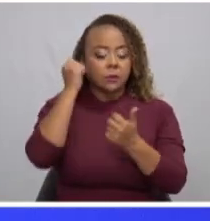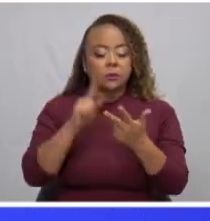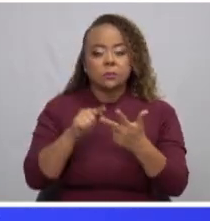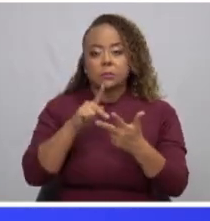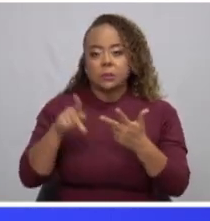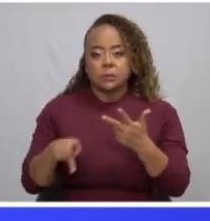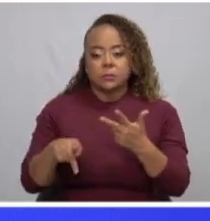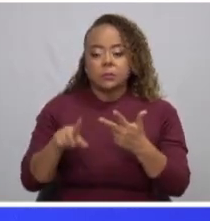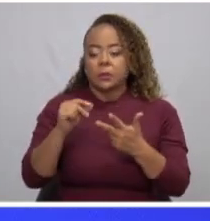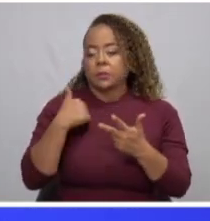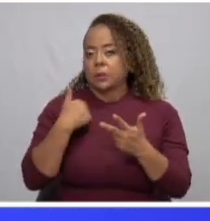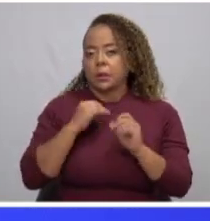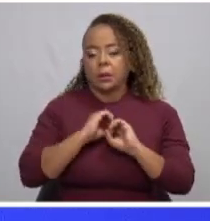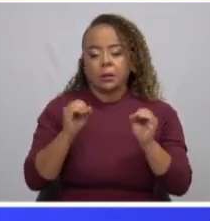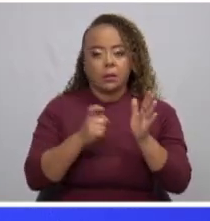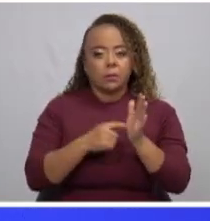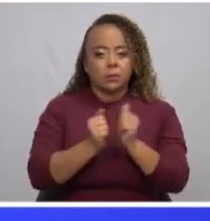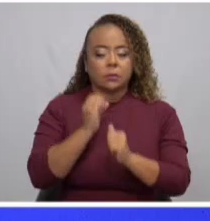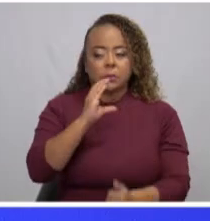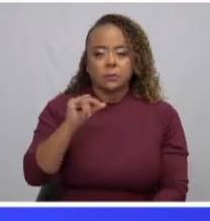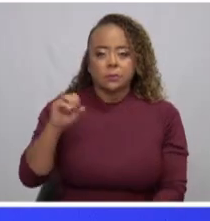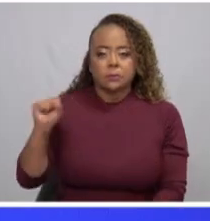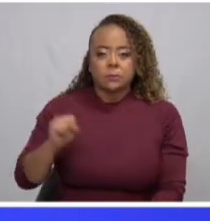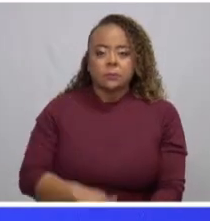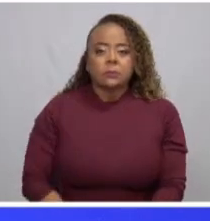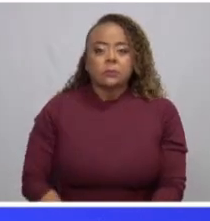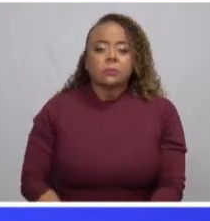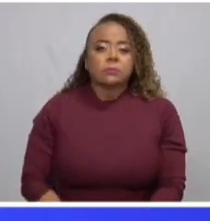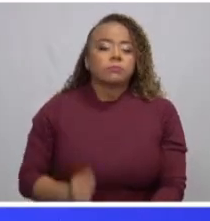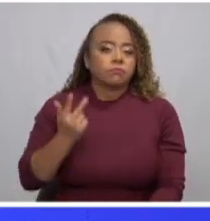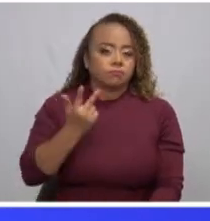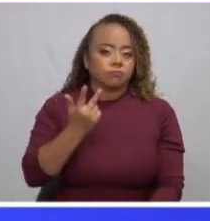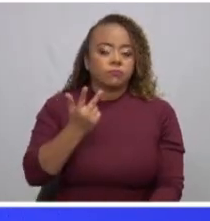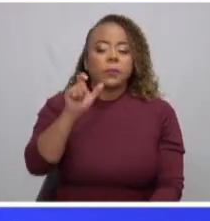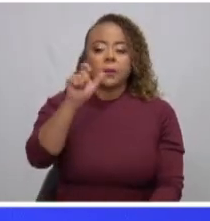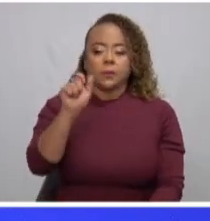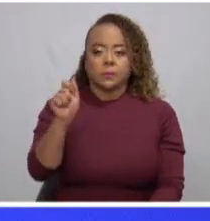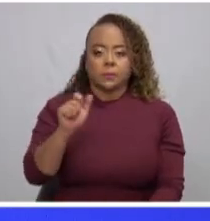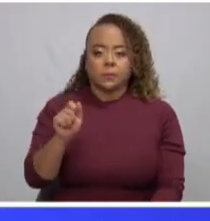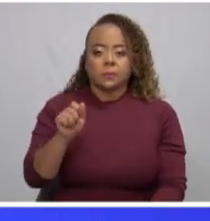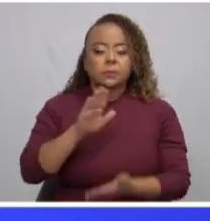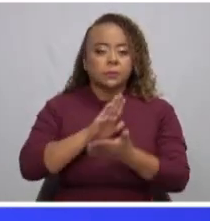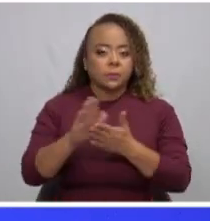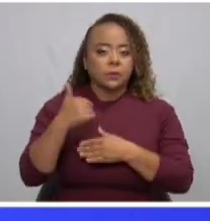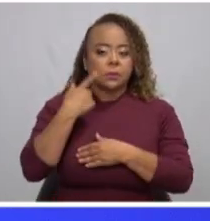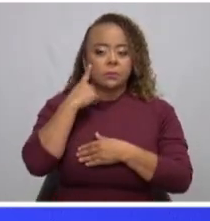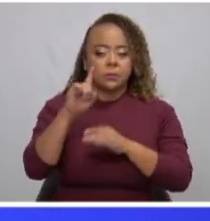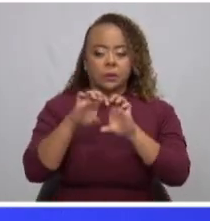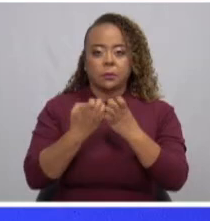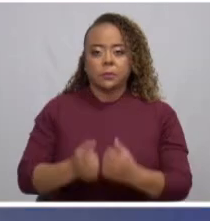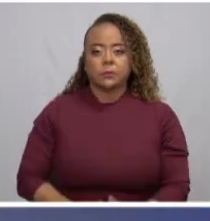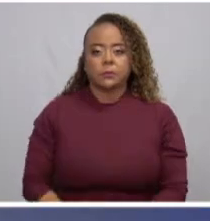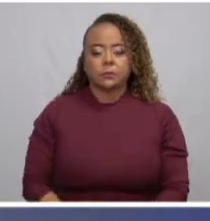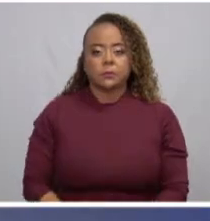Celedón ellos no tienen arreglo de pago con la la caja cercena del seguro social Son los únicos que mes a mes liquidan lo que tienen por la planilla